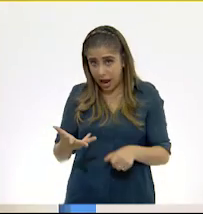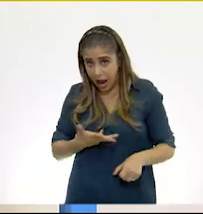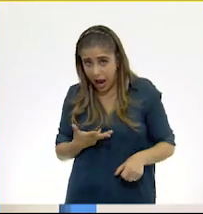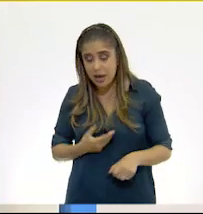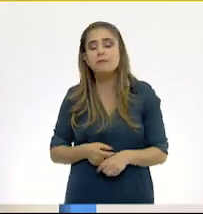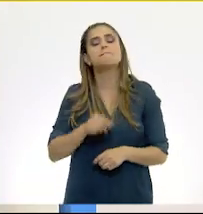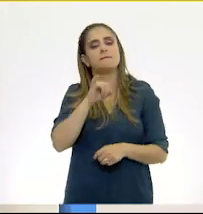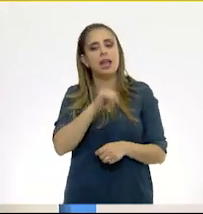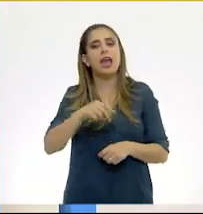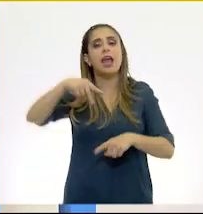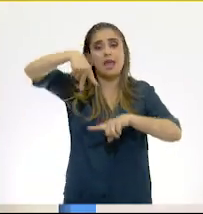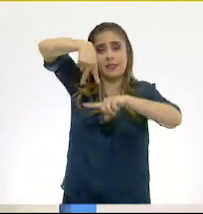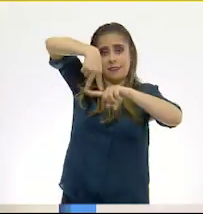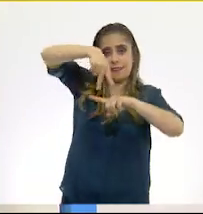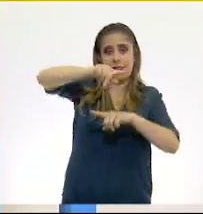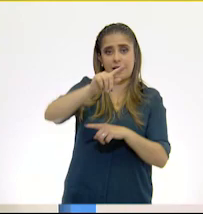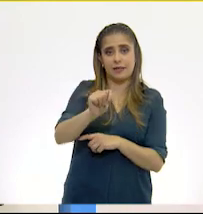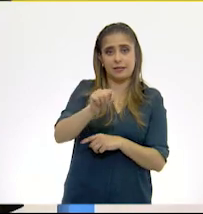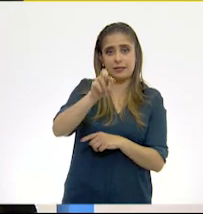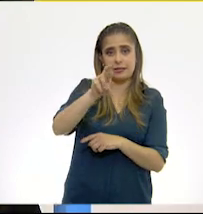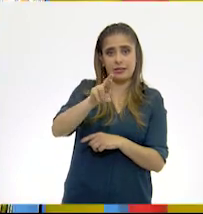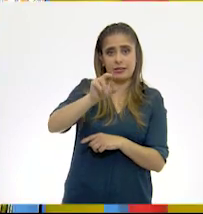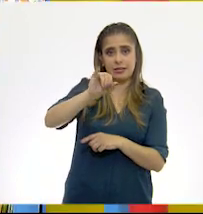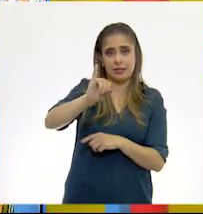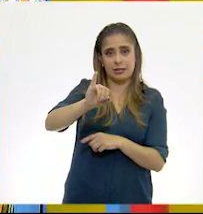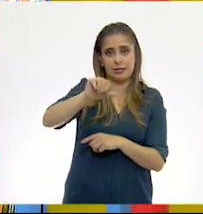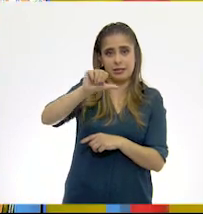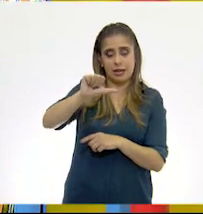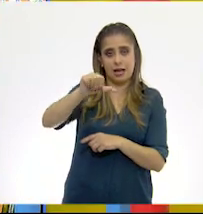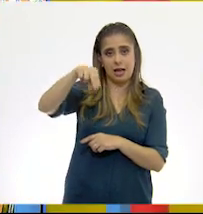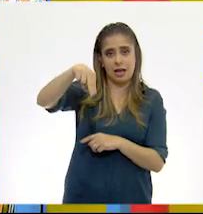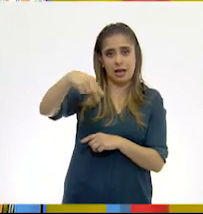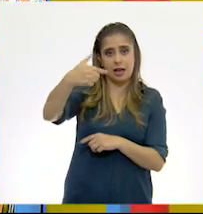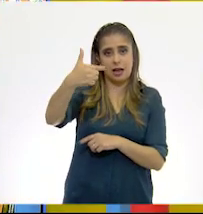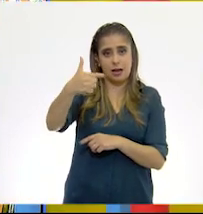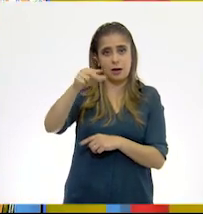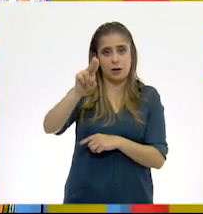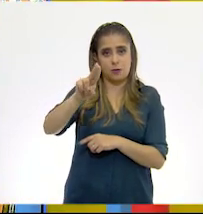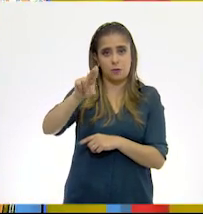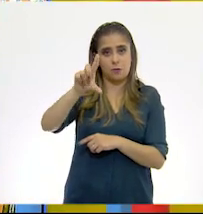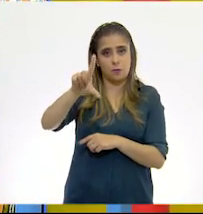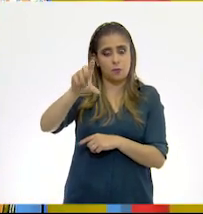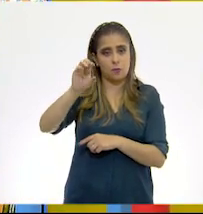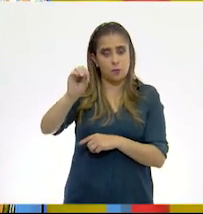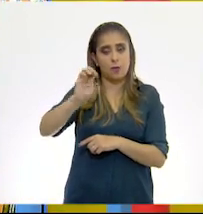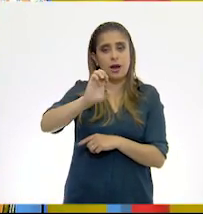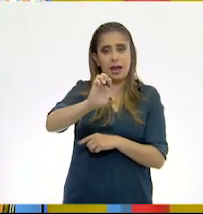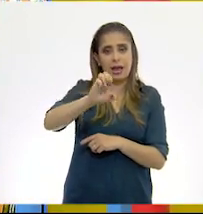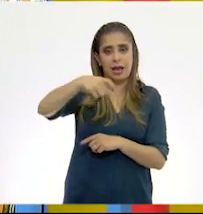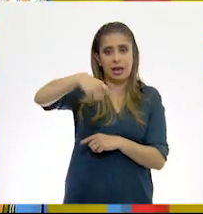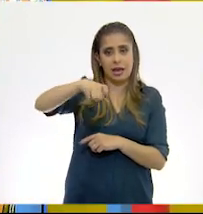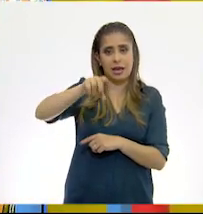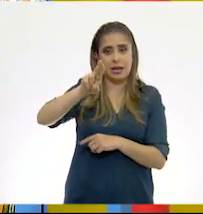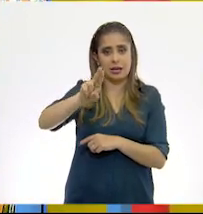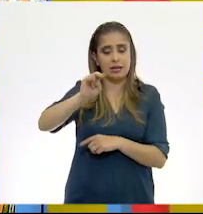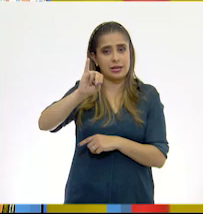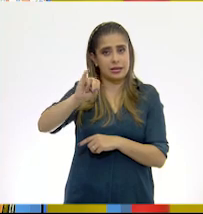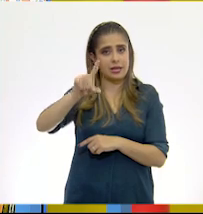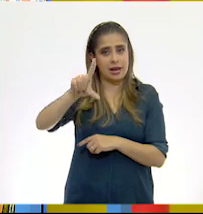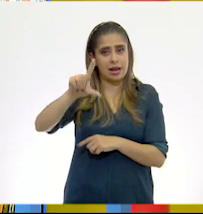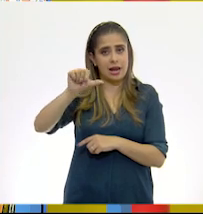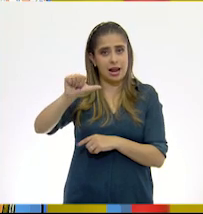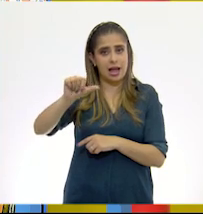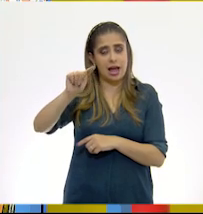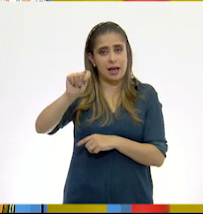llama triángulo equilátero. Ah, ese es entonces el triángulo que tiene o que sus